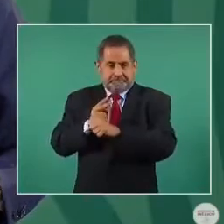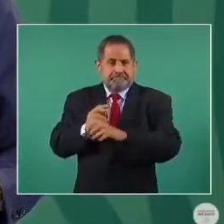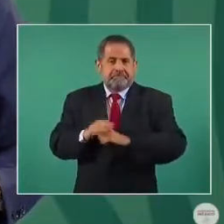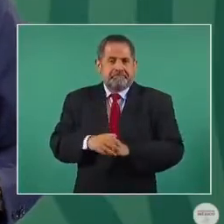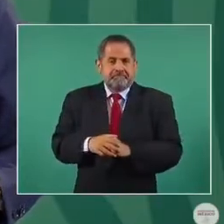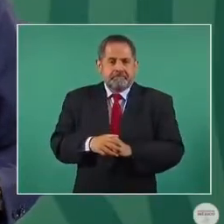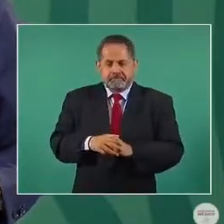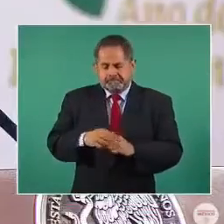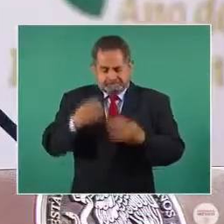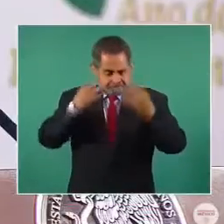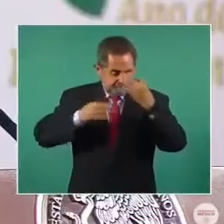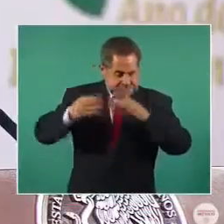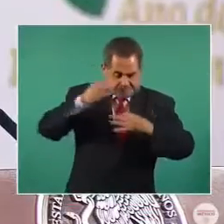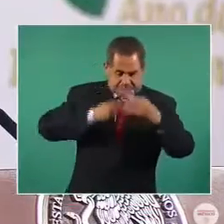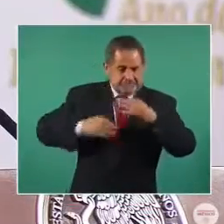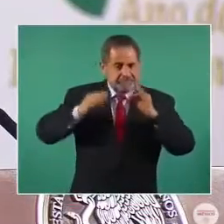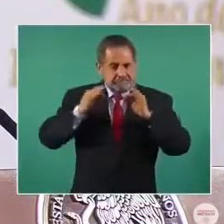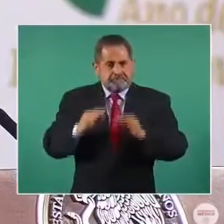Me arreglo,